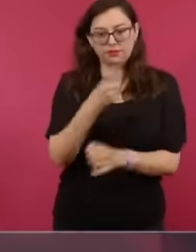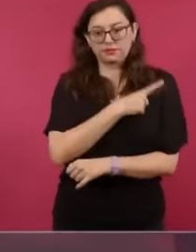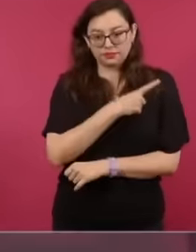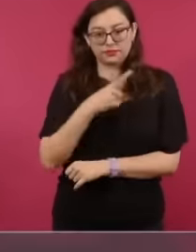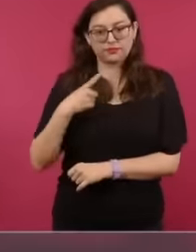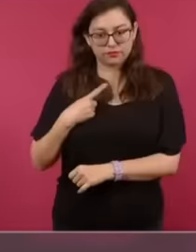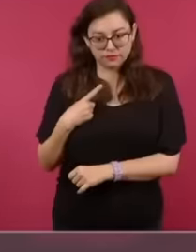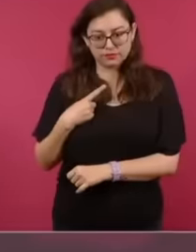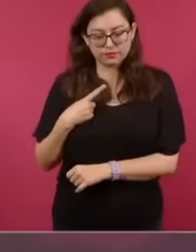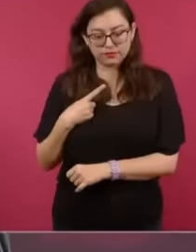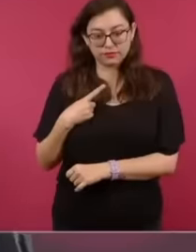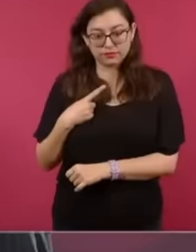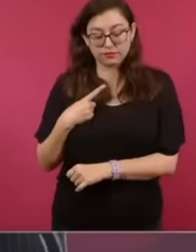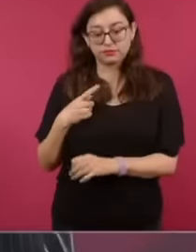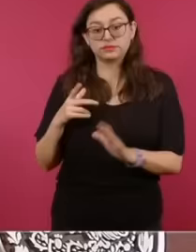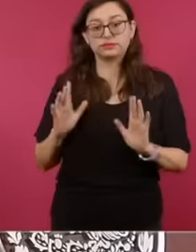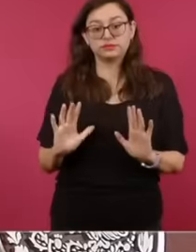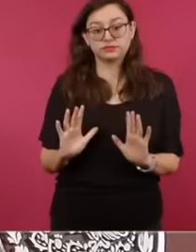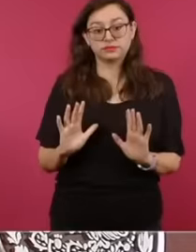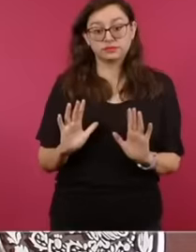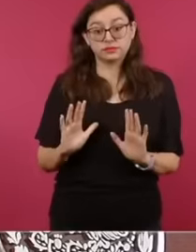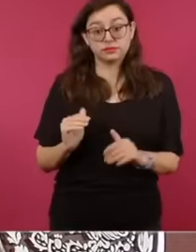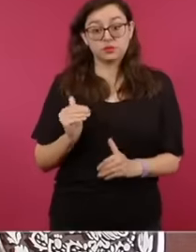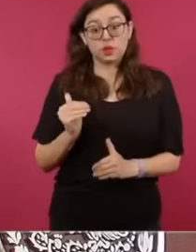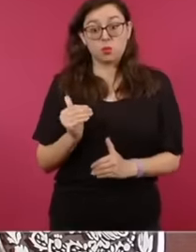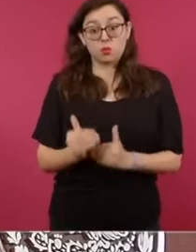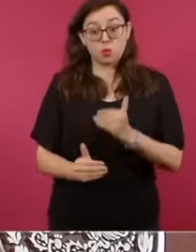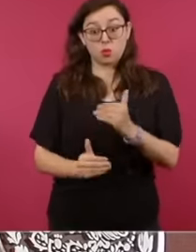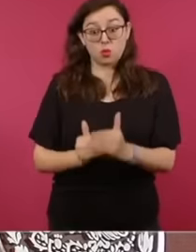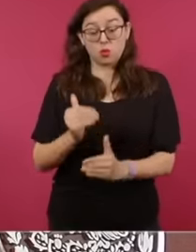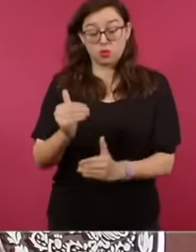tomar en cuenta que es un proceso.